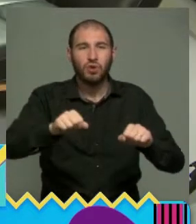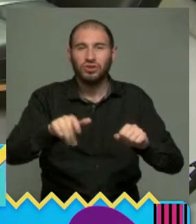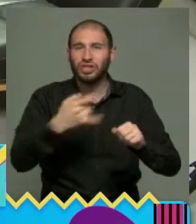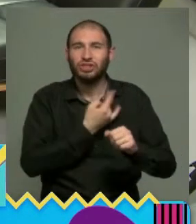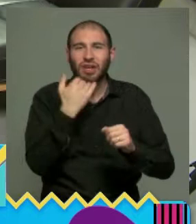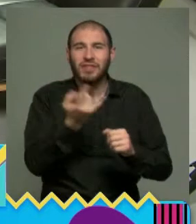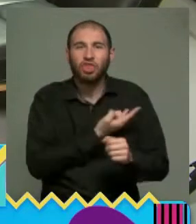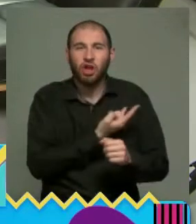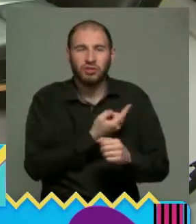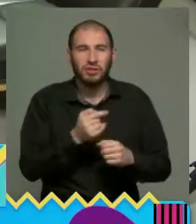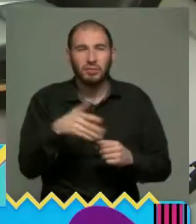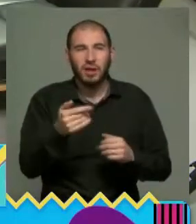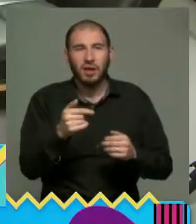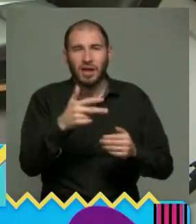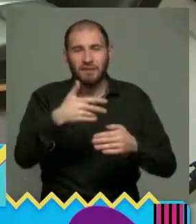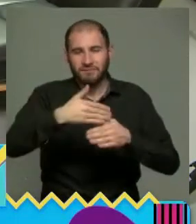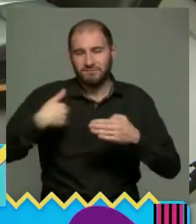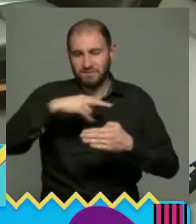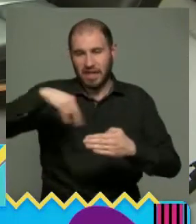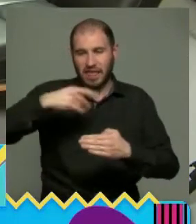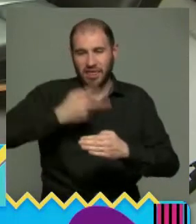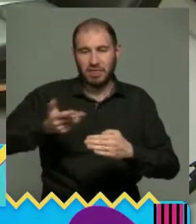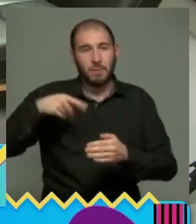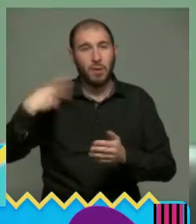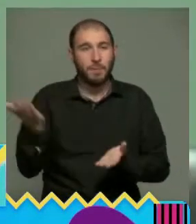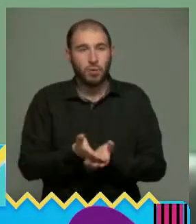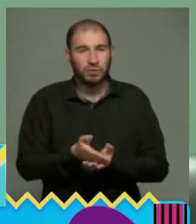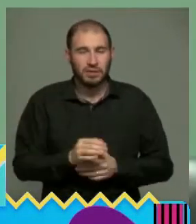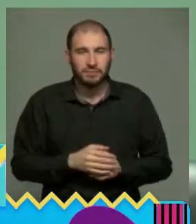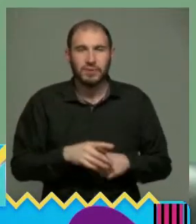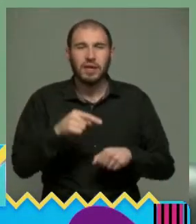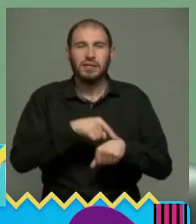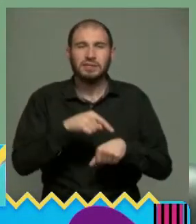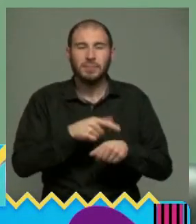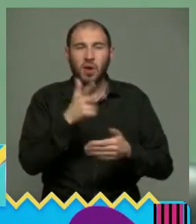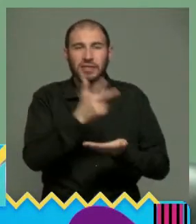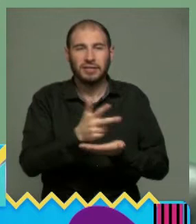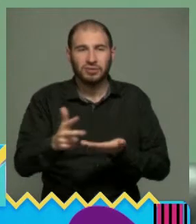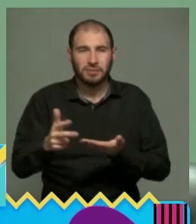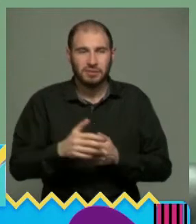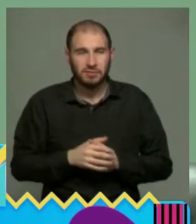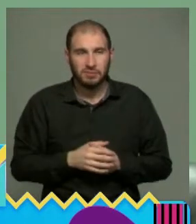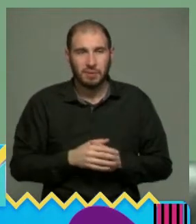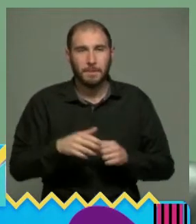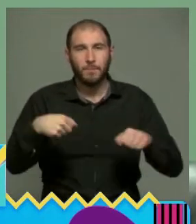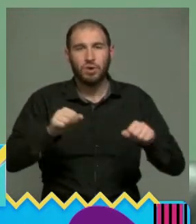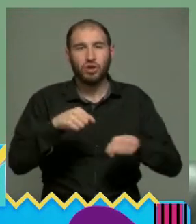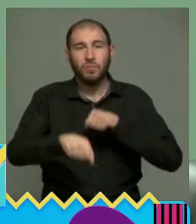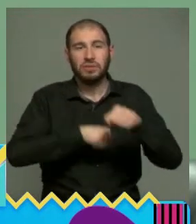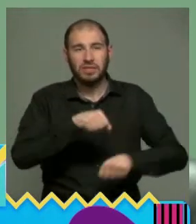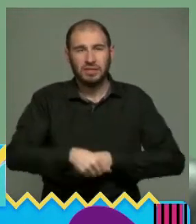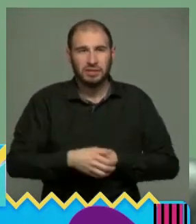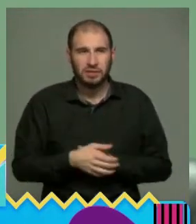saben dónde estacionar, terminan estacionando en veredas y terminan recibiendo multas. Sí, en una época hubo estacionamientos de motos y